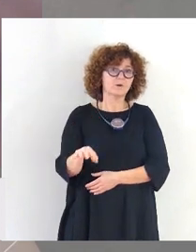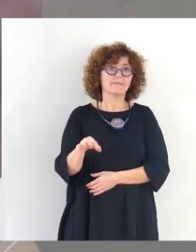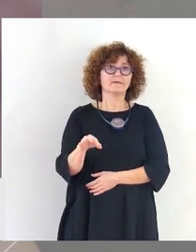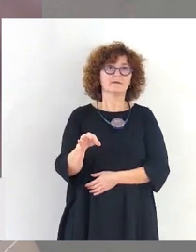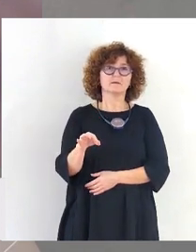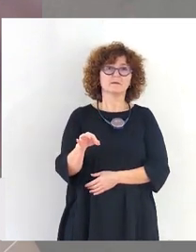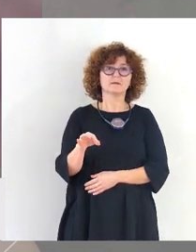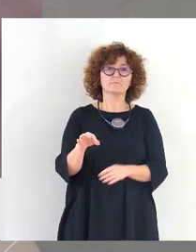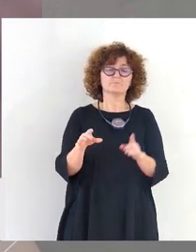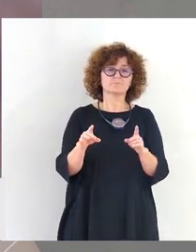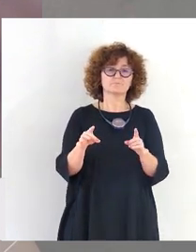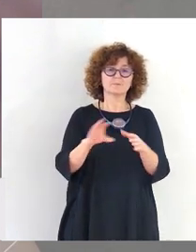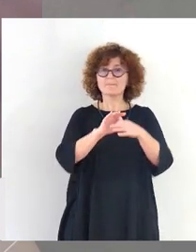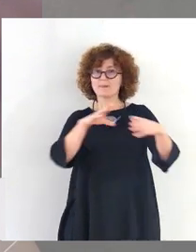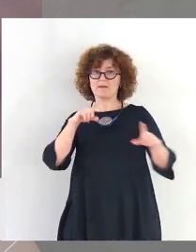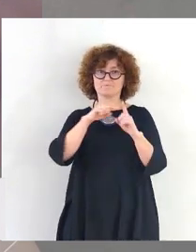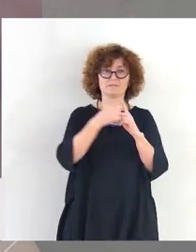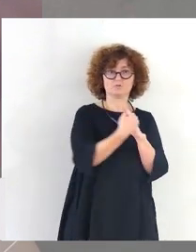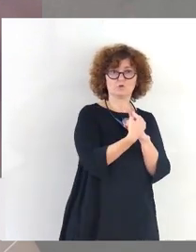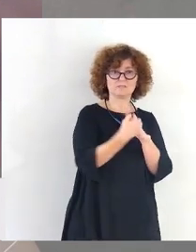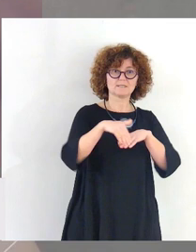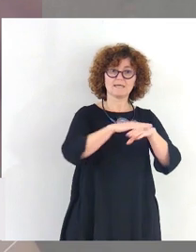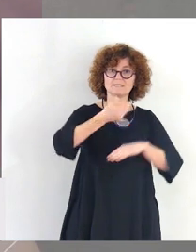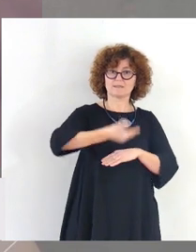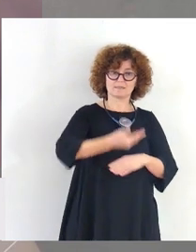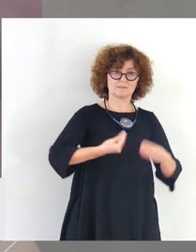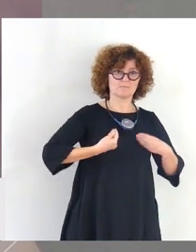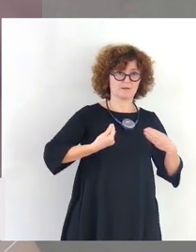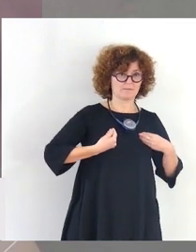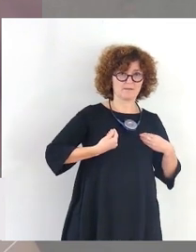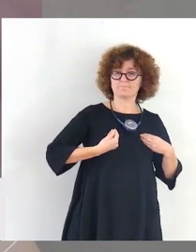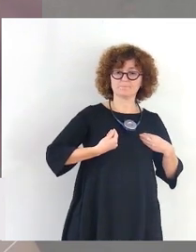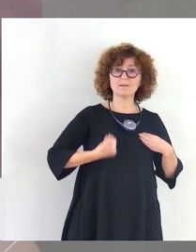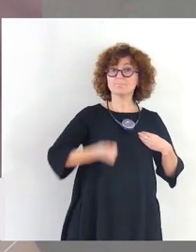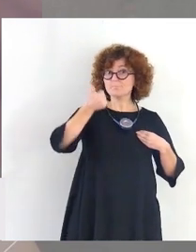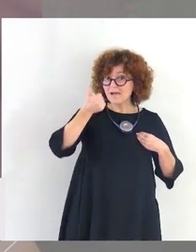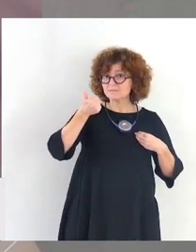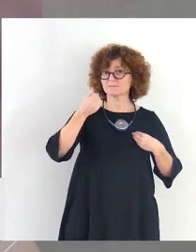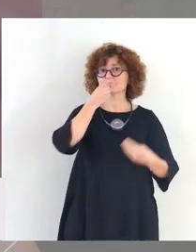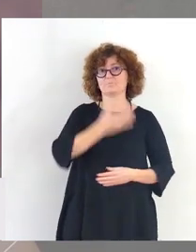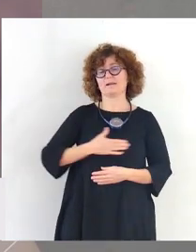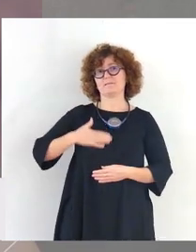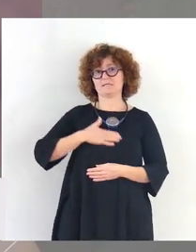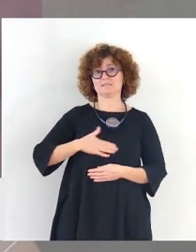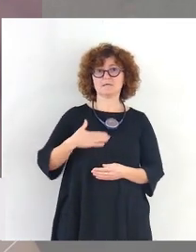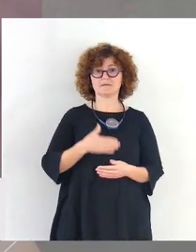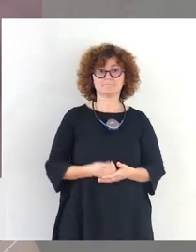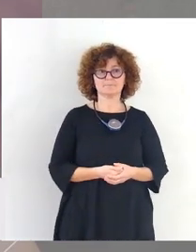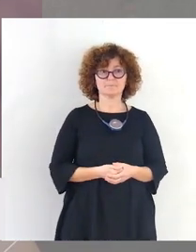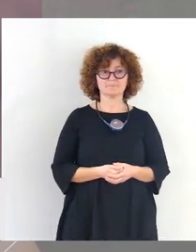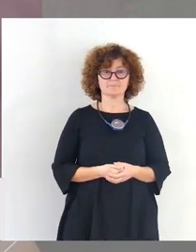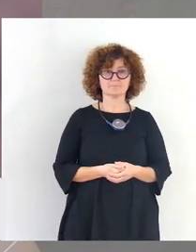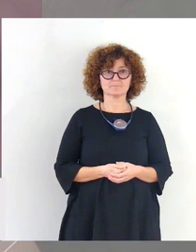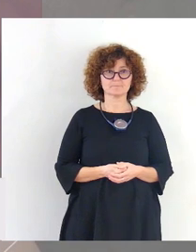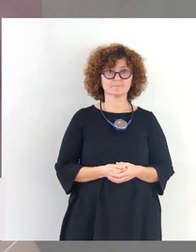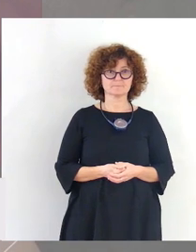factores esenciales para la vida sino con factores esenciales para la para la comodidad el bienestar es decir yo que fui